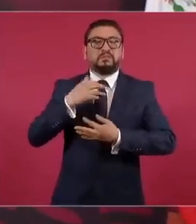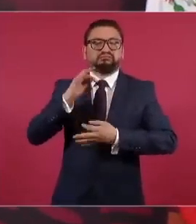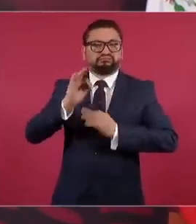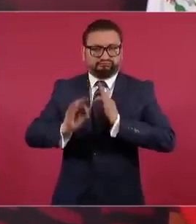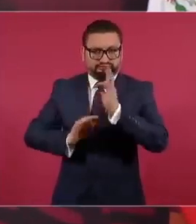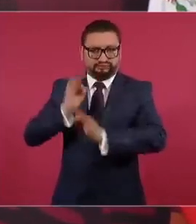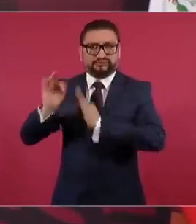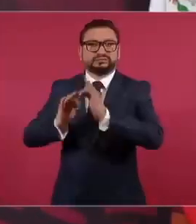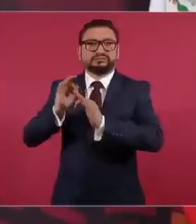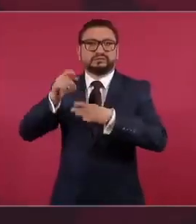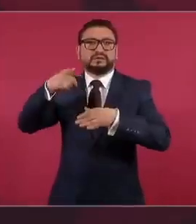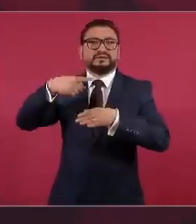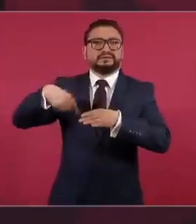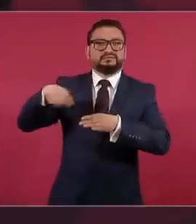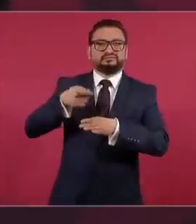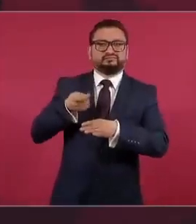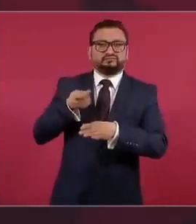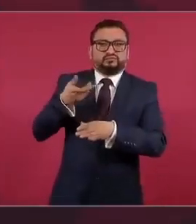llamada